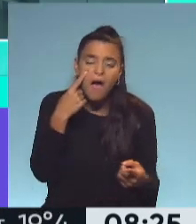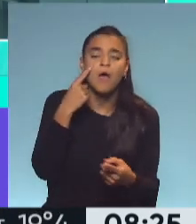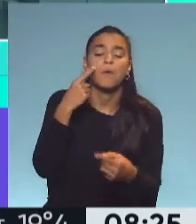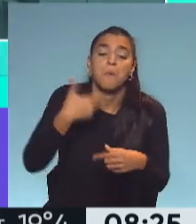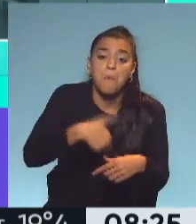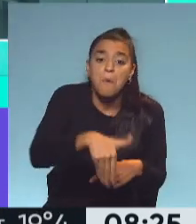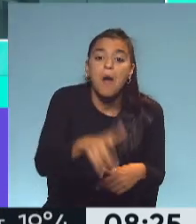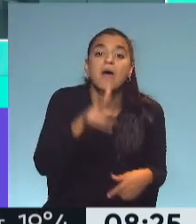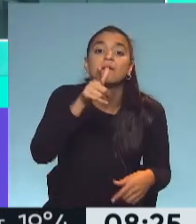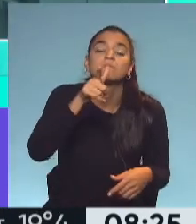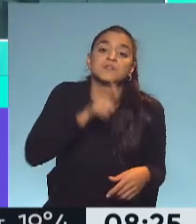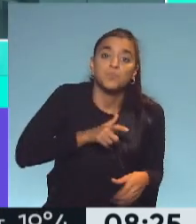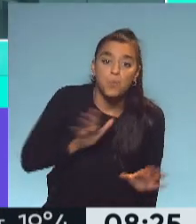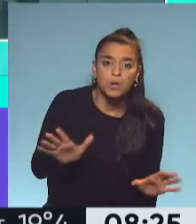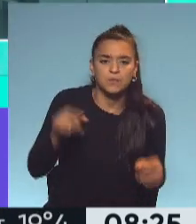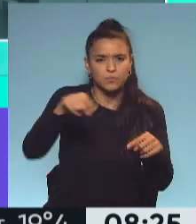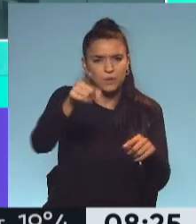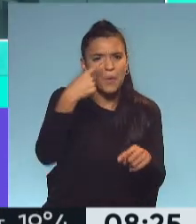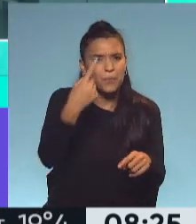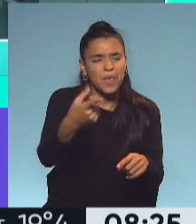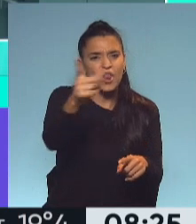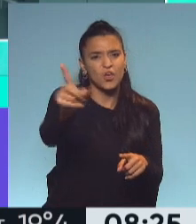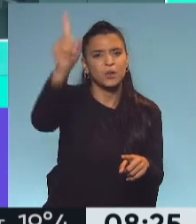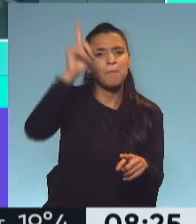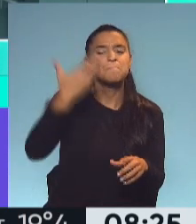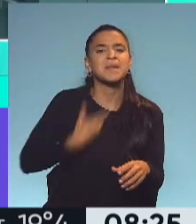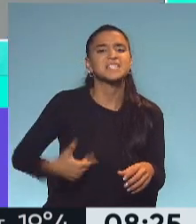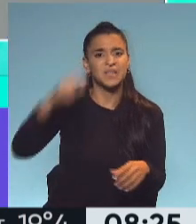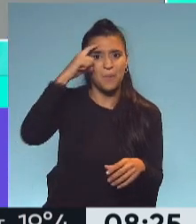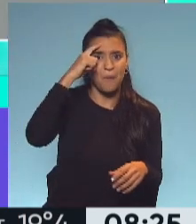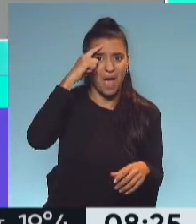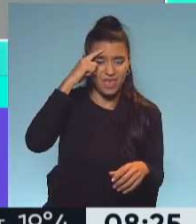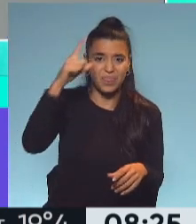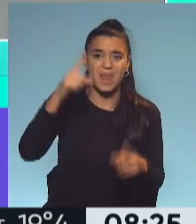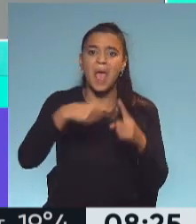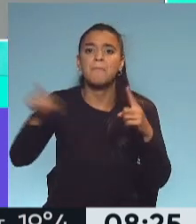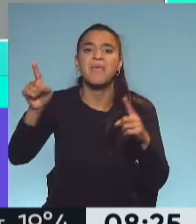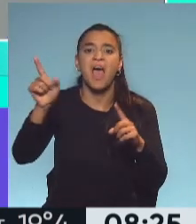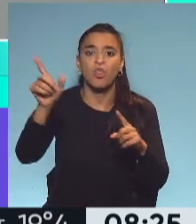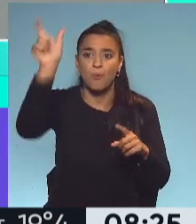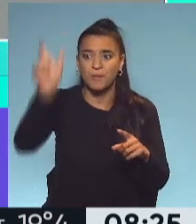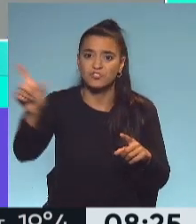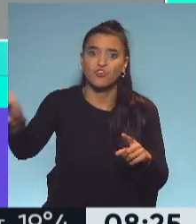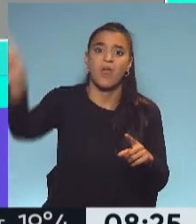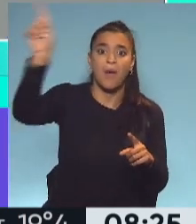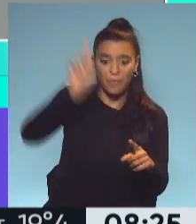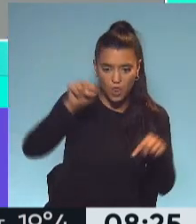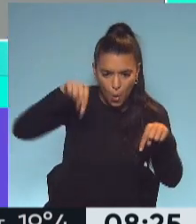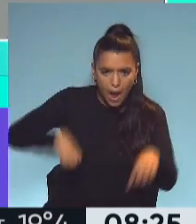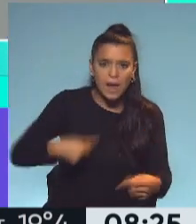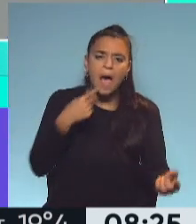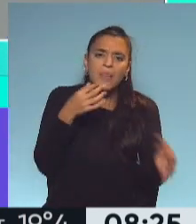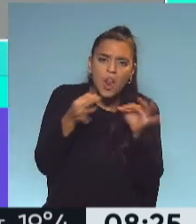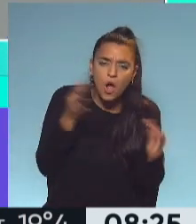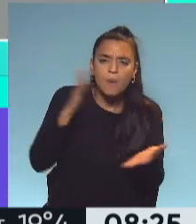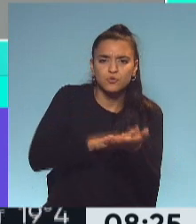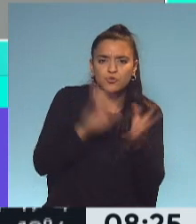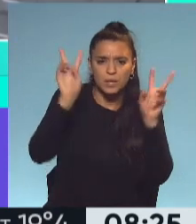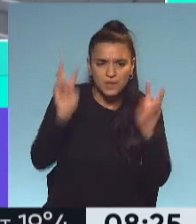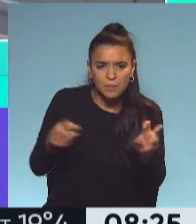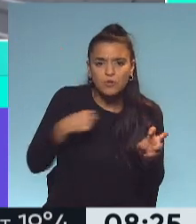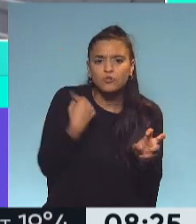una respuesta. Como ustedes vieron, estuvo aquí el enviado del presidente Biden, Juan González, con quien estuvimos dialogando sobre esto y